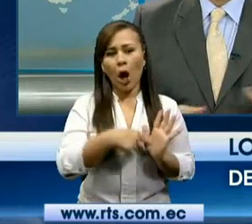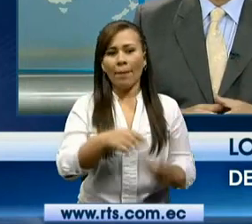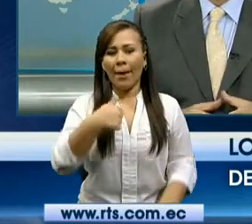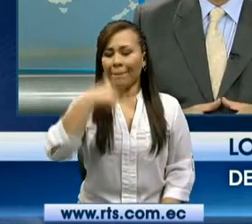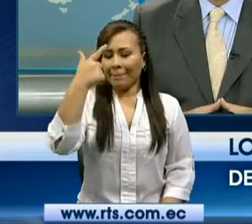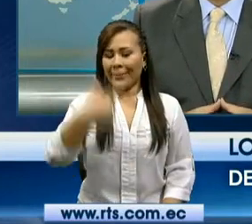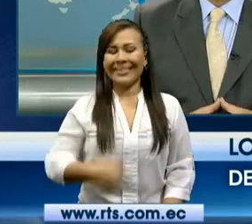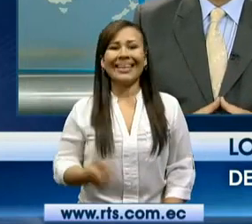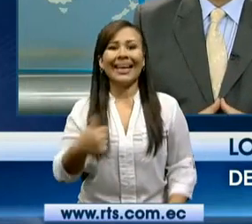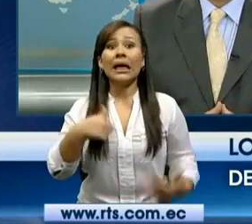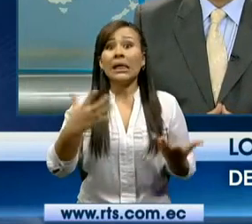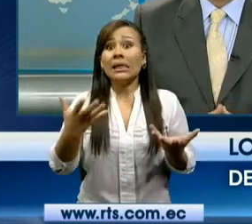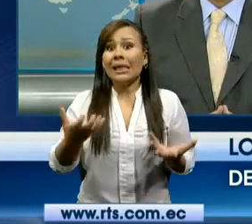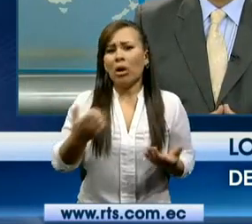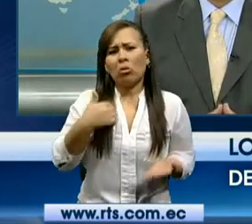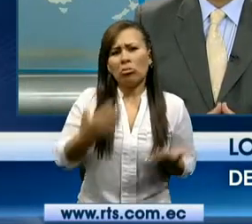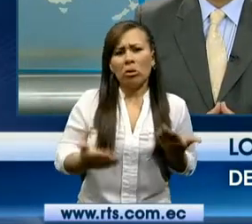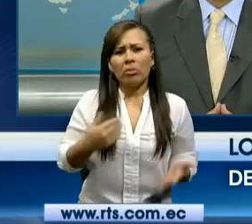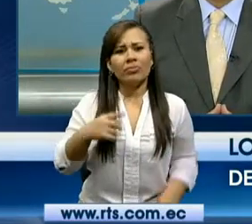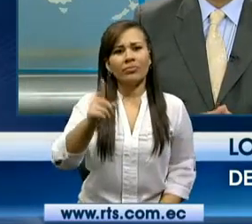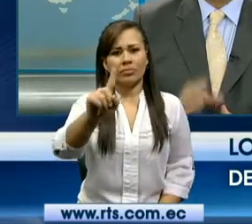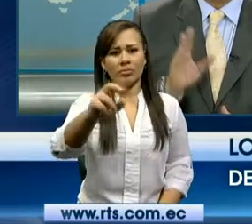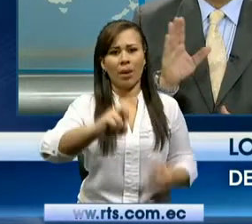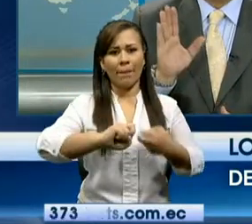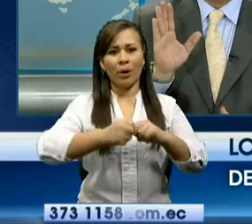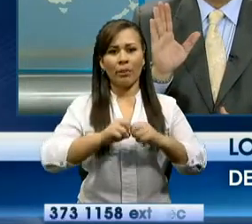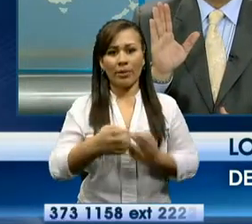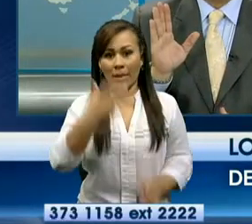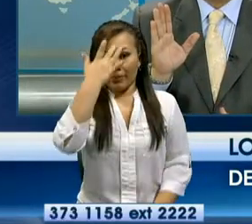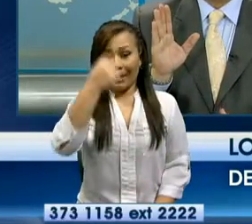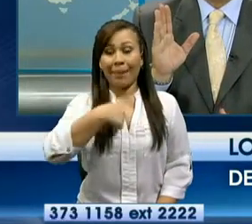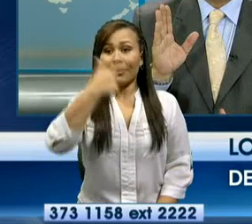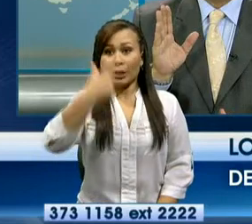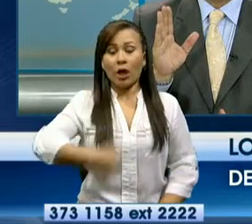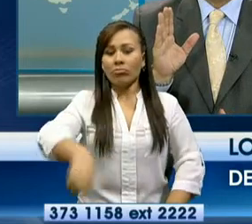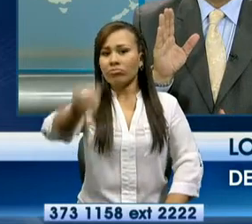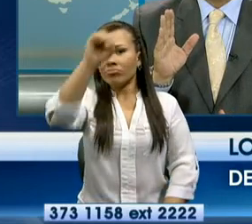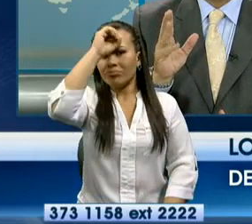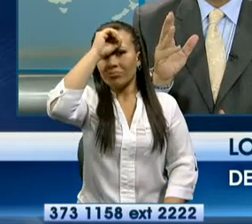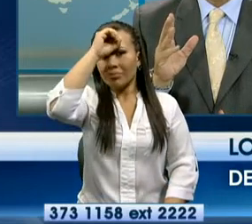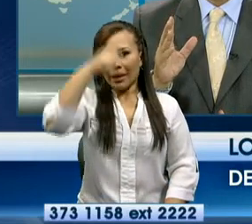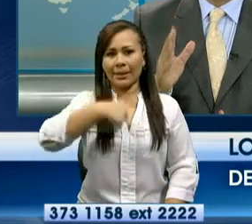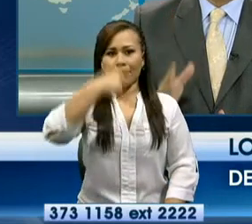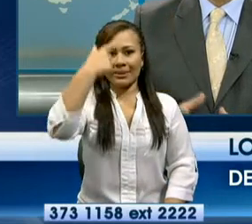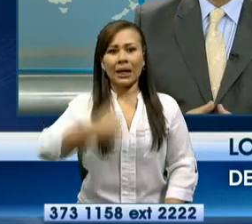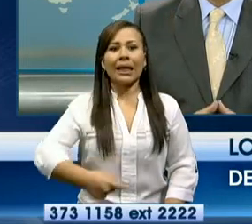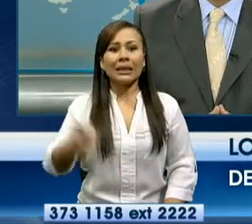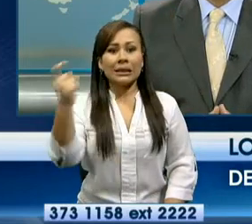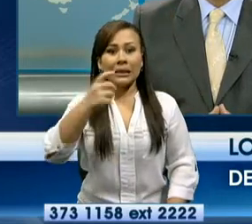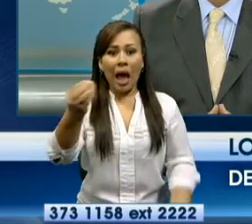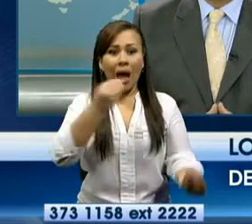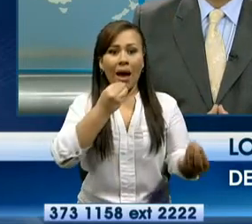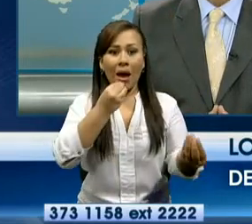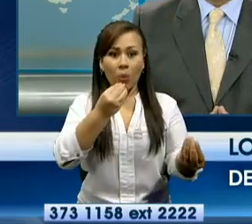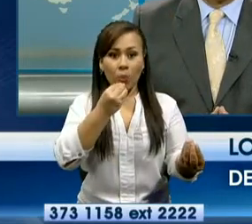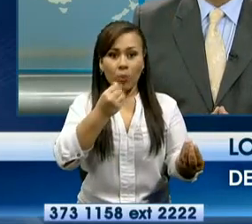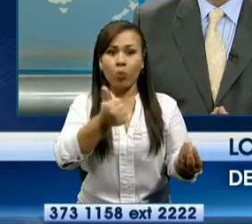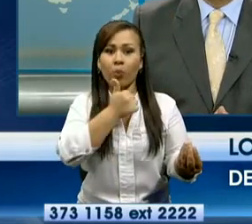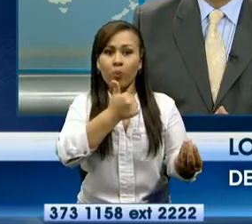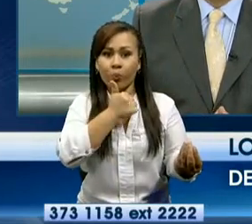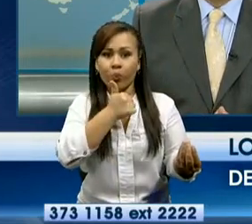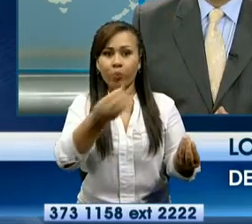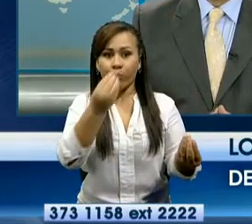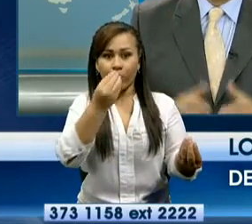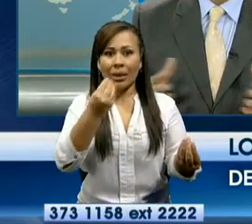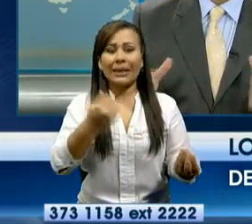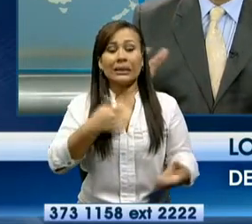sencillamente voy porque algo creo que puedo hacer, es un problema. Primero, porque esa persona necesita agua, necesita, claro, comer, tiene